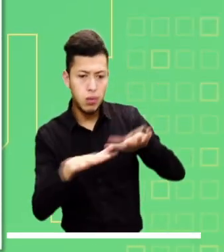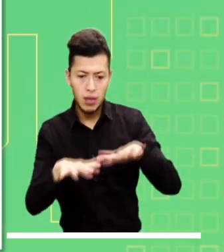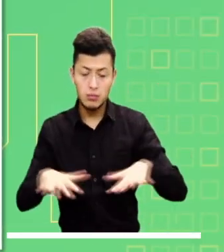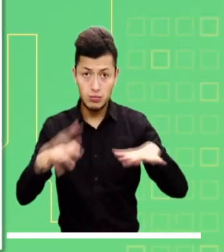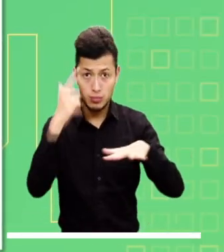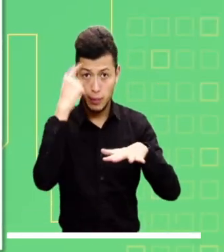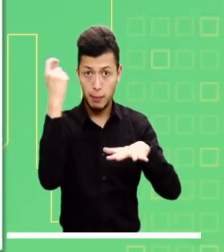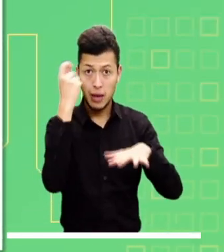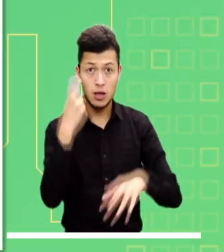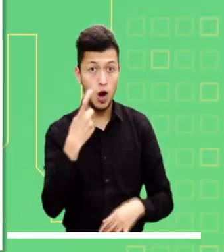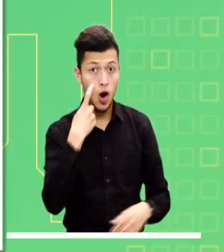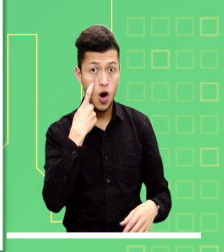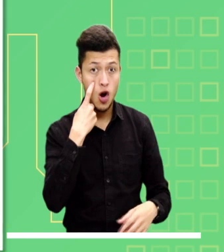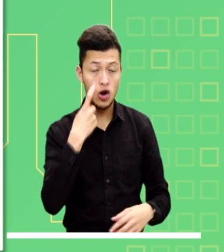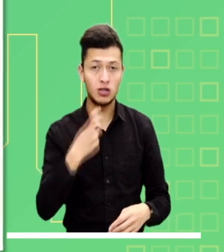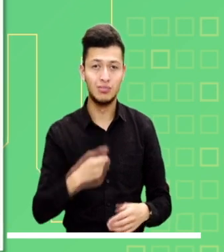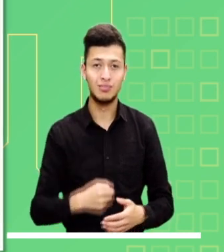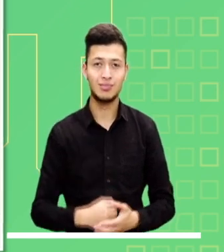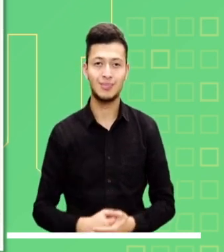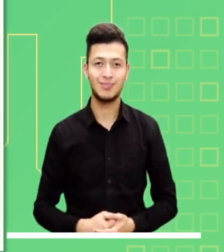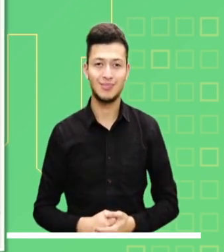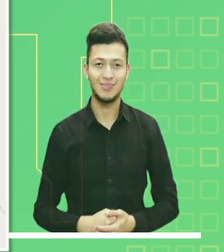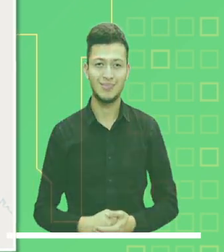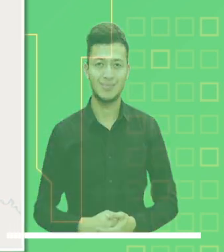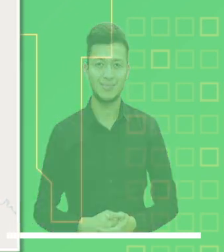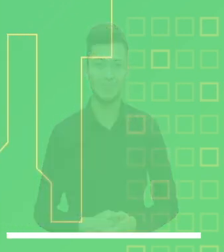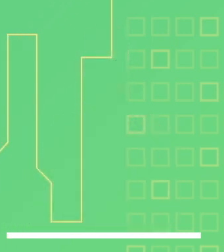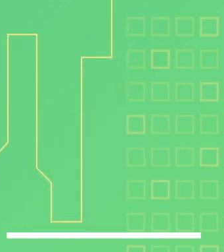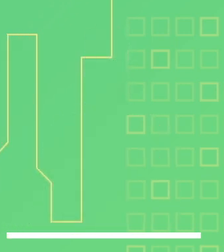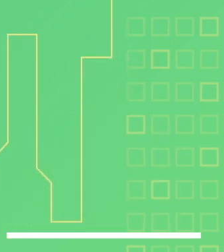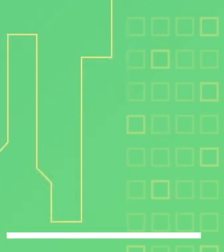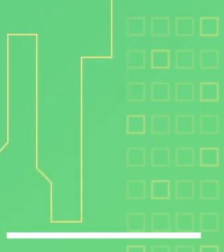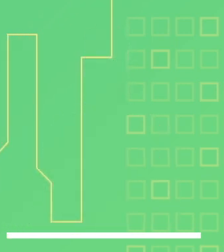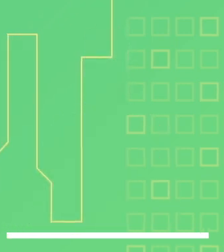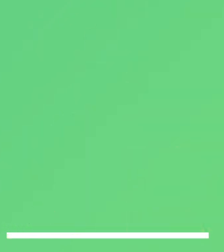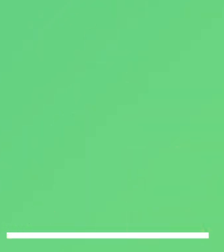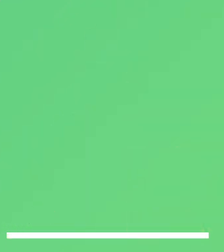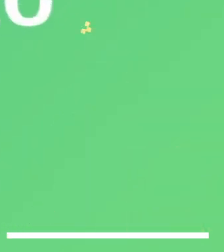Y atención máxima por posibles deslizamientos de tierra en Meta.